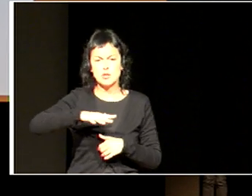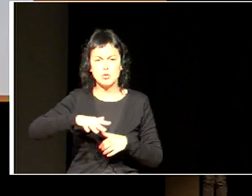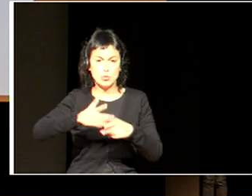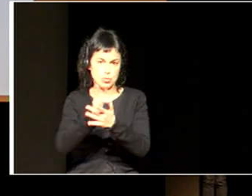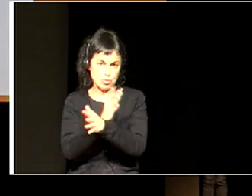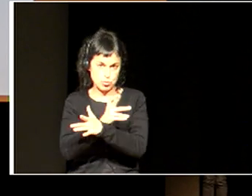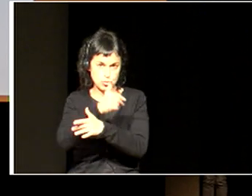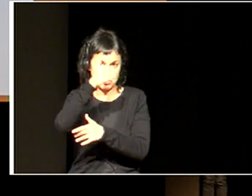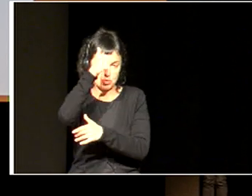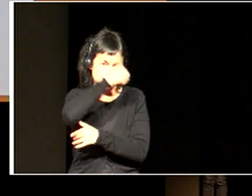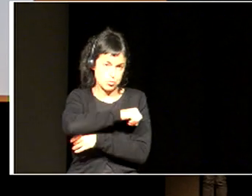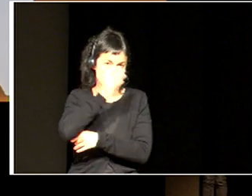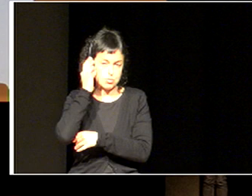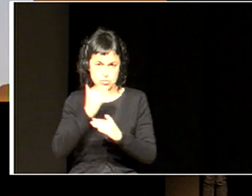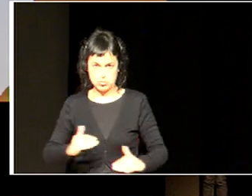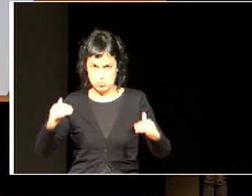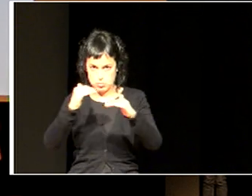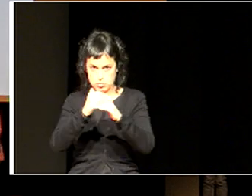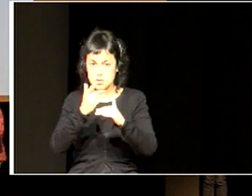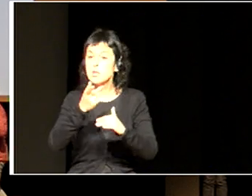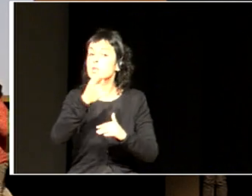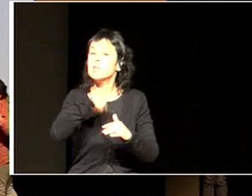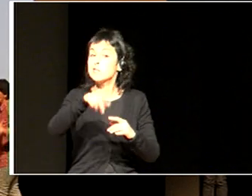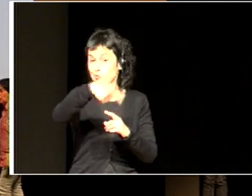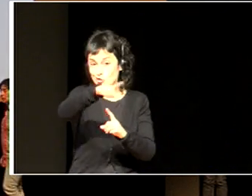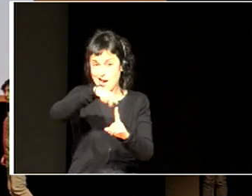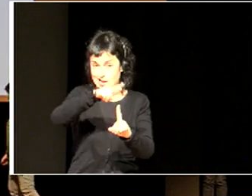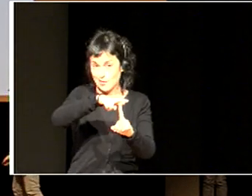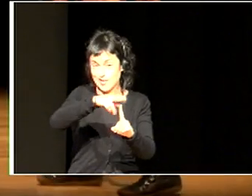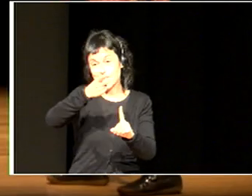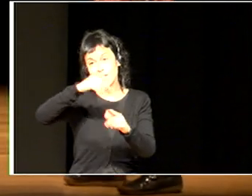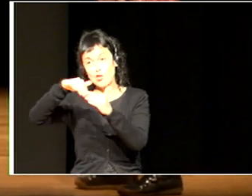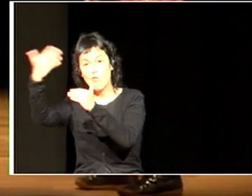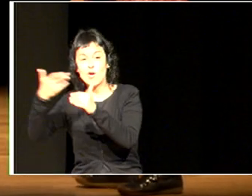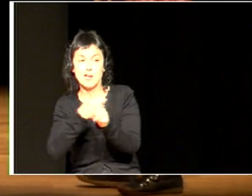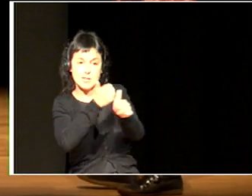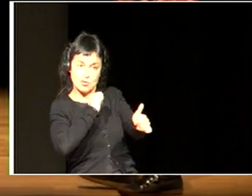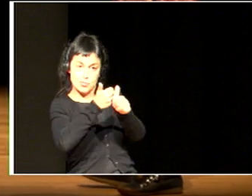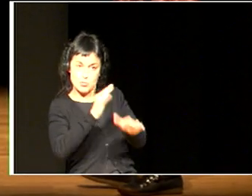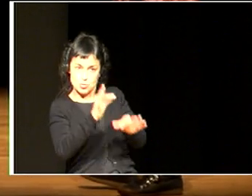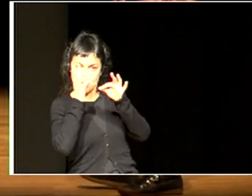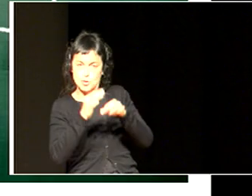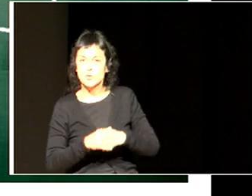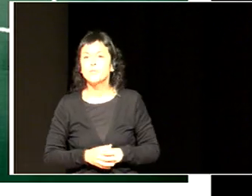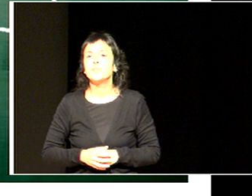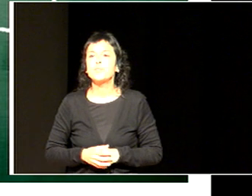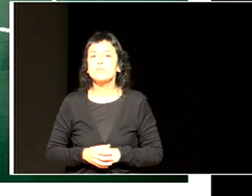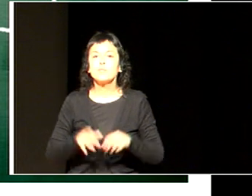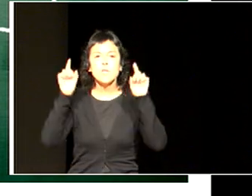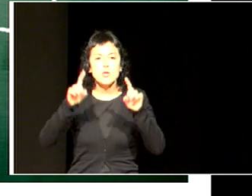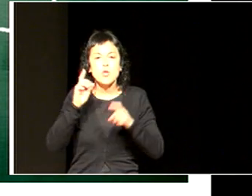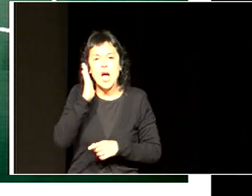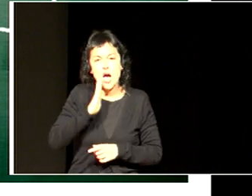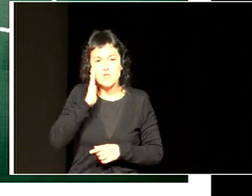quiero decir sois referente y copiamos las de las personas euskadi la educación afectivo-sexual en igualdad